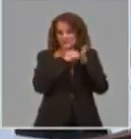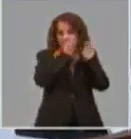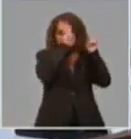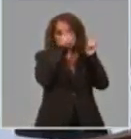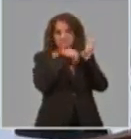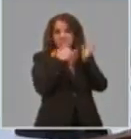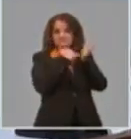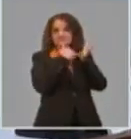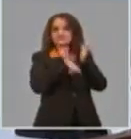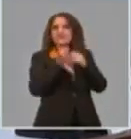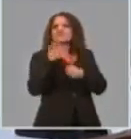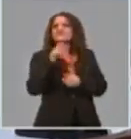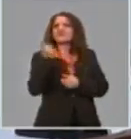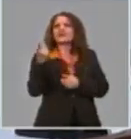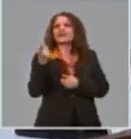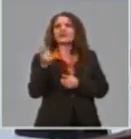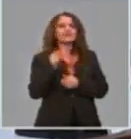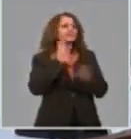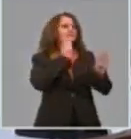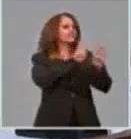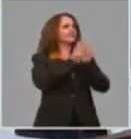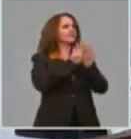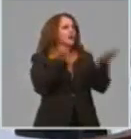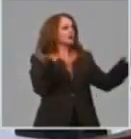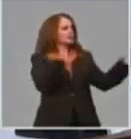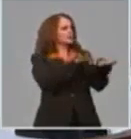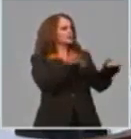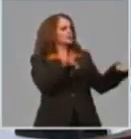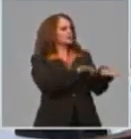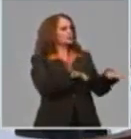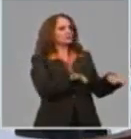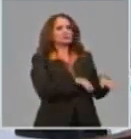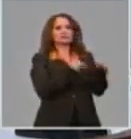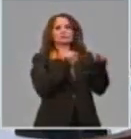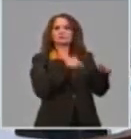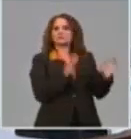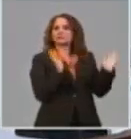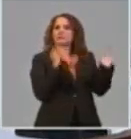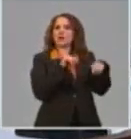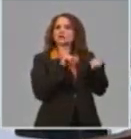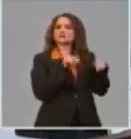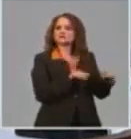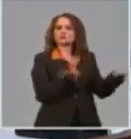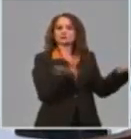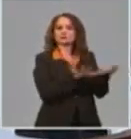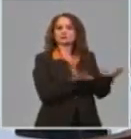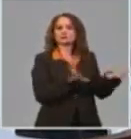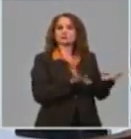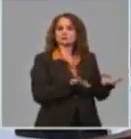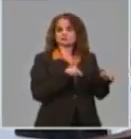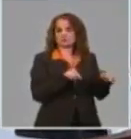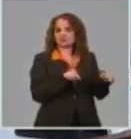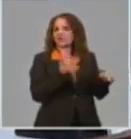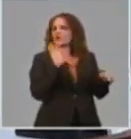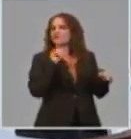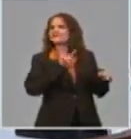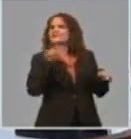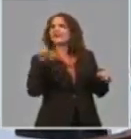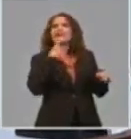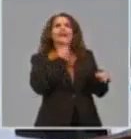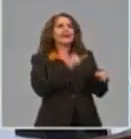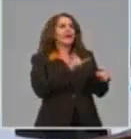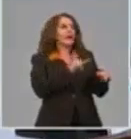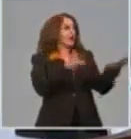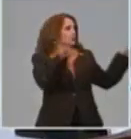que el desabastecimiento, y por supuesto el desabastecimiento de la sociedad, no a bloqueo, ni a limitaciones, ni a recrudecimiento,